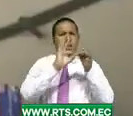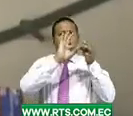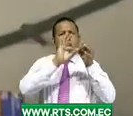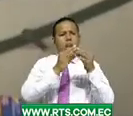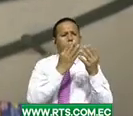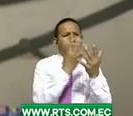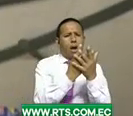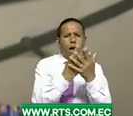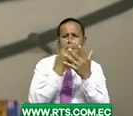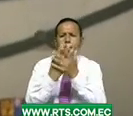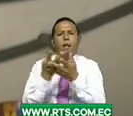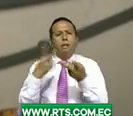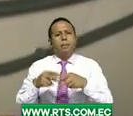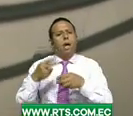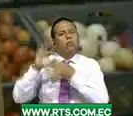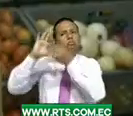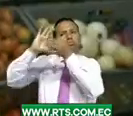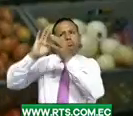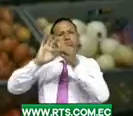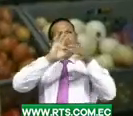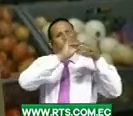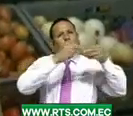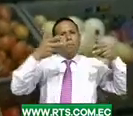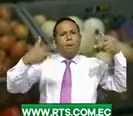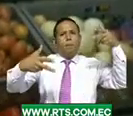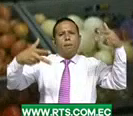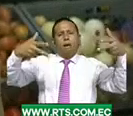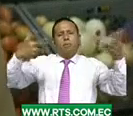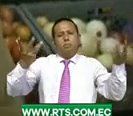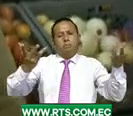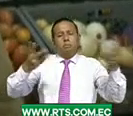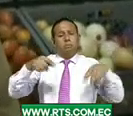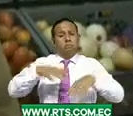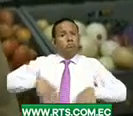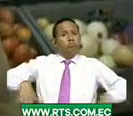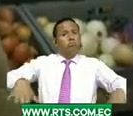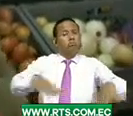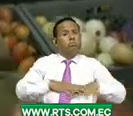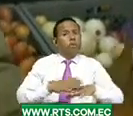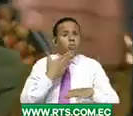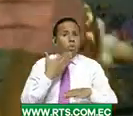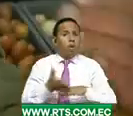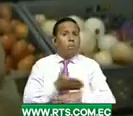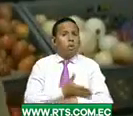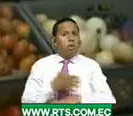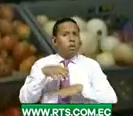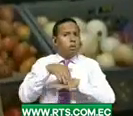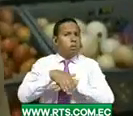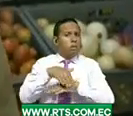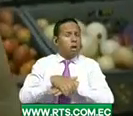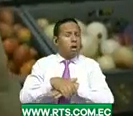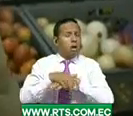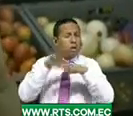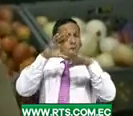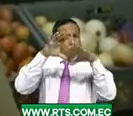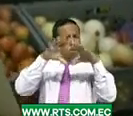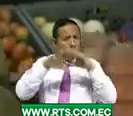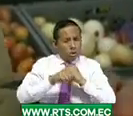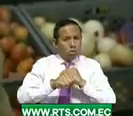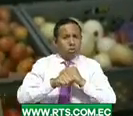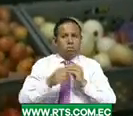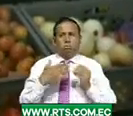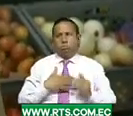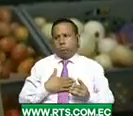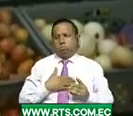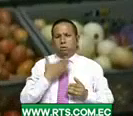de seguridad para estar en alerta. Saben que no está botado esto, pero a la tarde sí es un poco, ya entonces nosotros cerramos ya